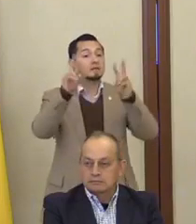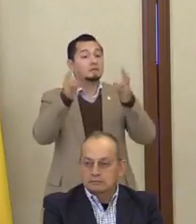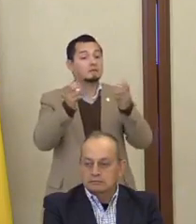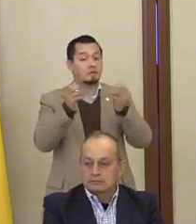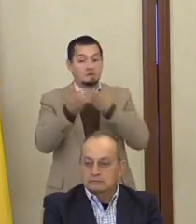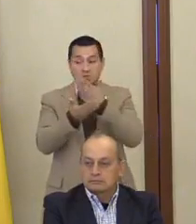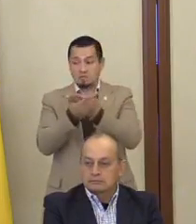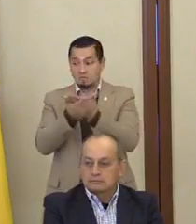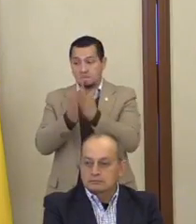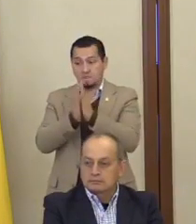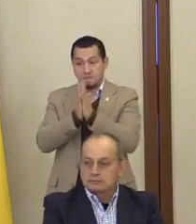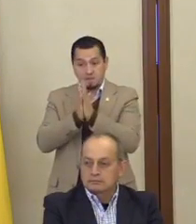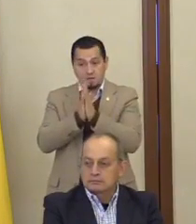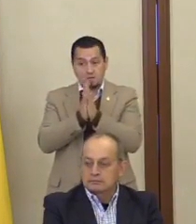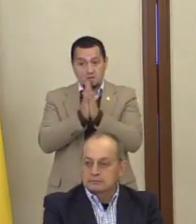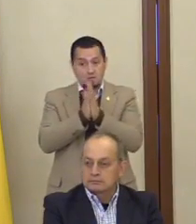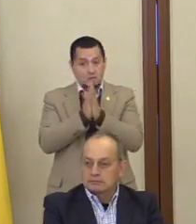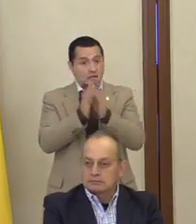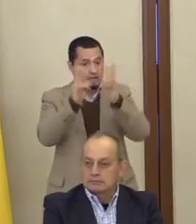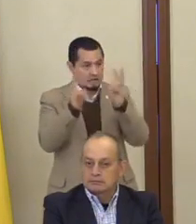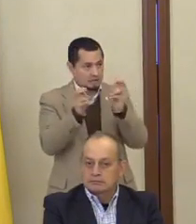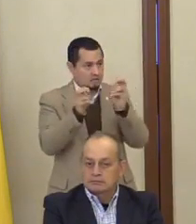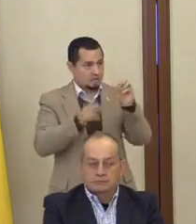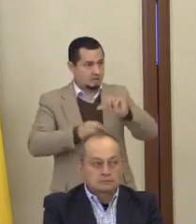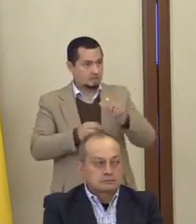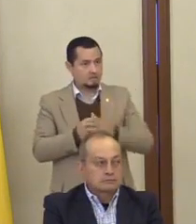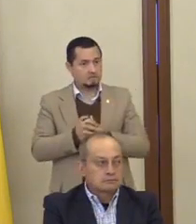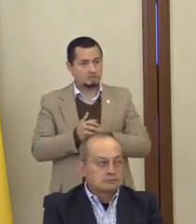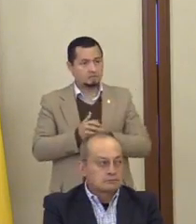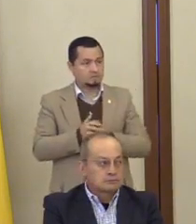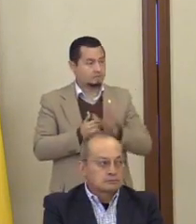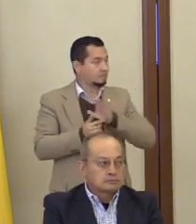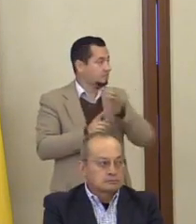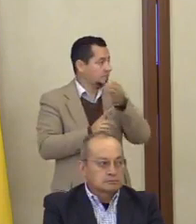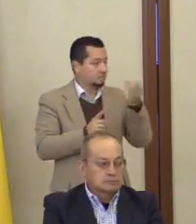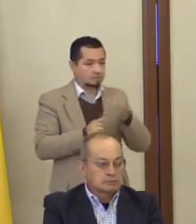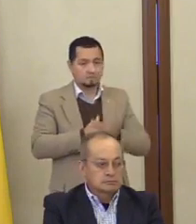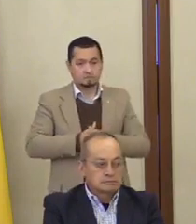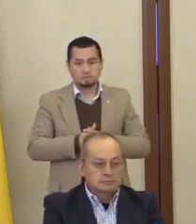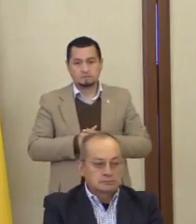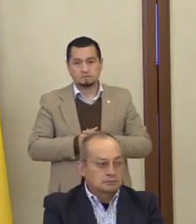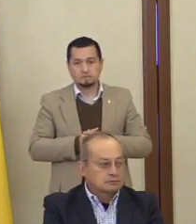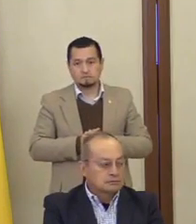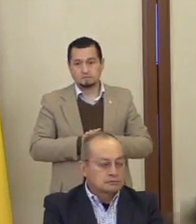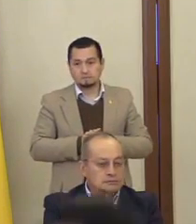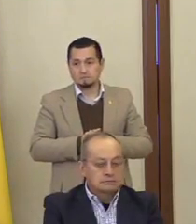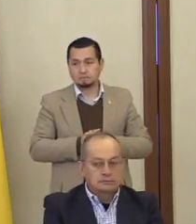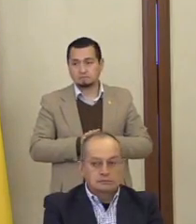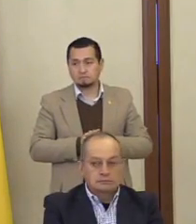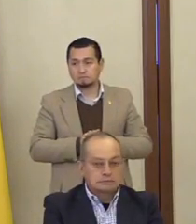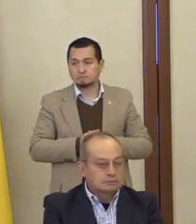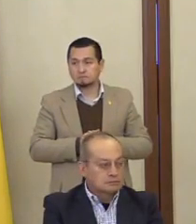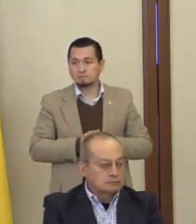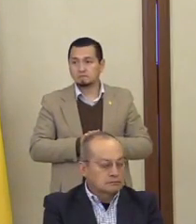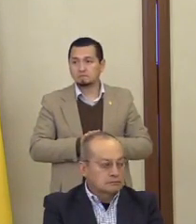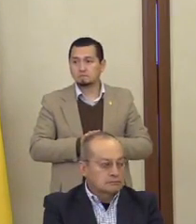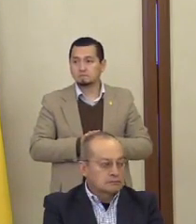pido hoy este tema. Para llevar un orden, ¿les parece si me hacen señal? Les comparto el micrófono.